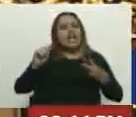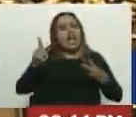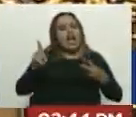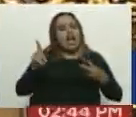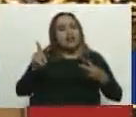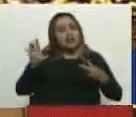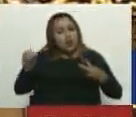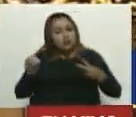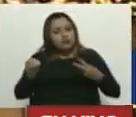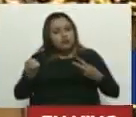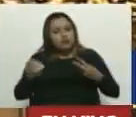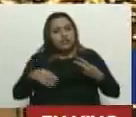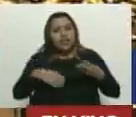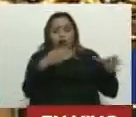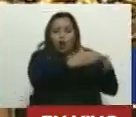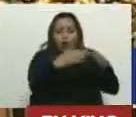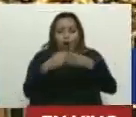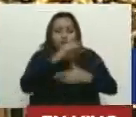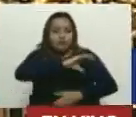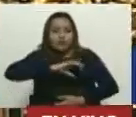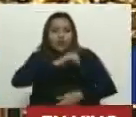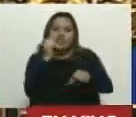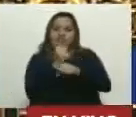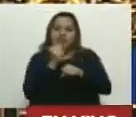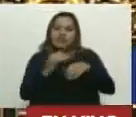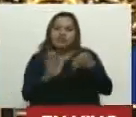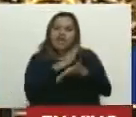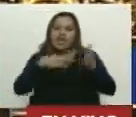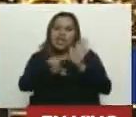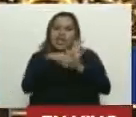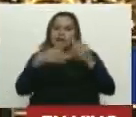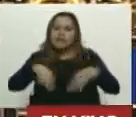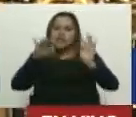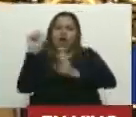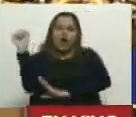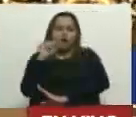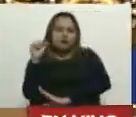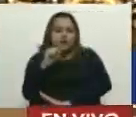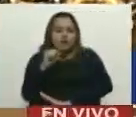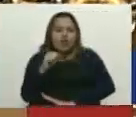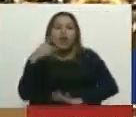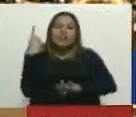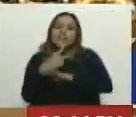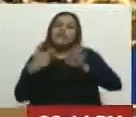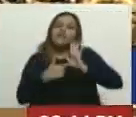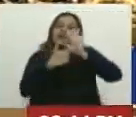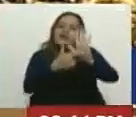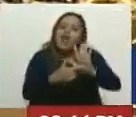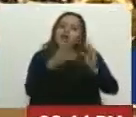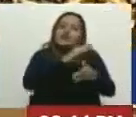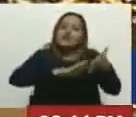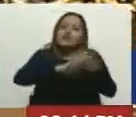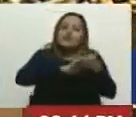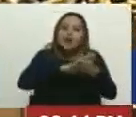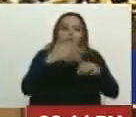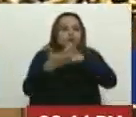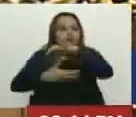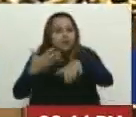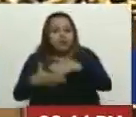para las personas con trastorno del espectro autista, que los nodos críticos se vean reflejados en